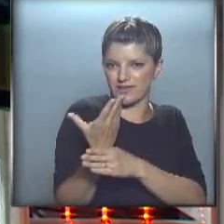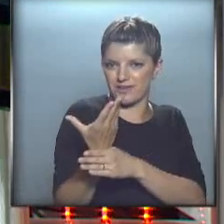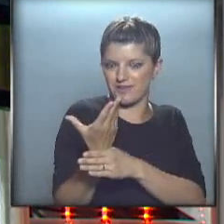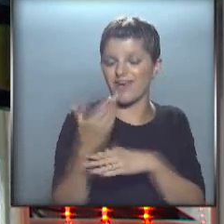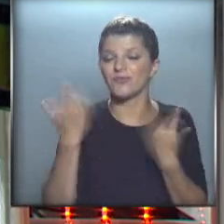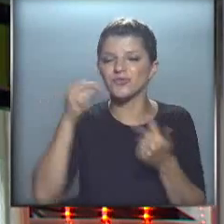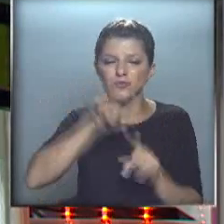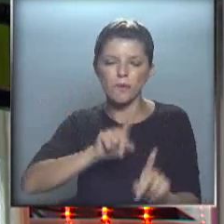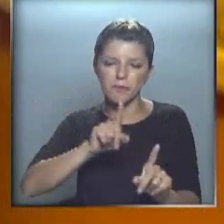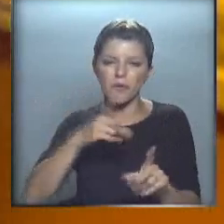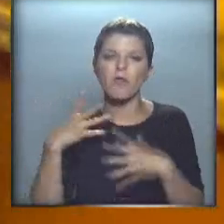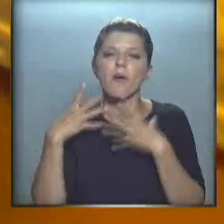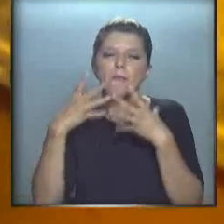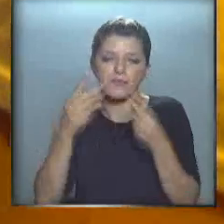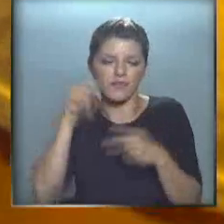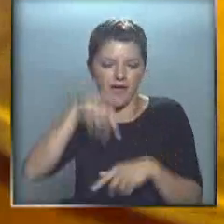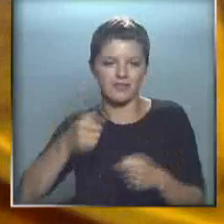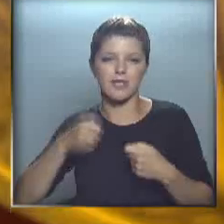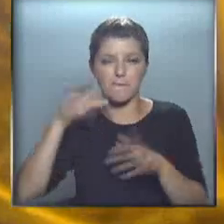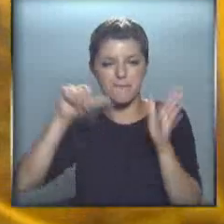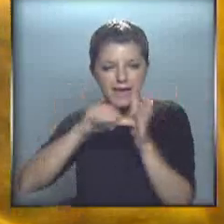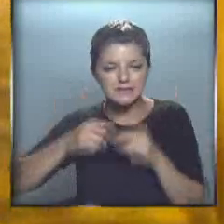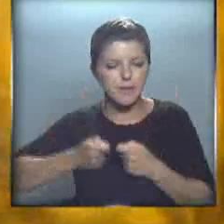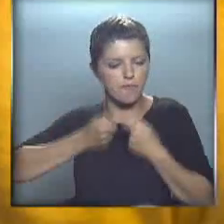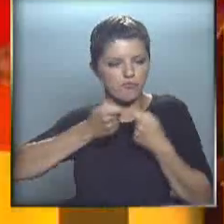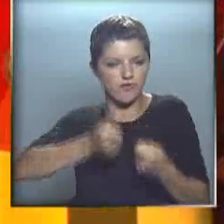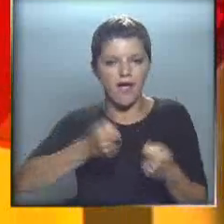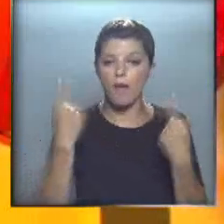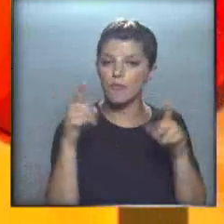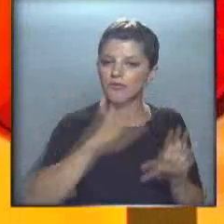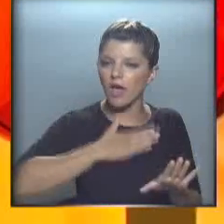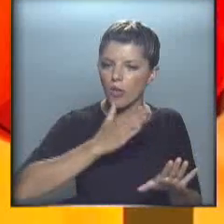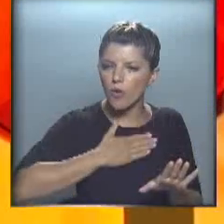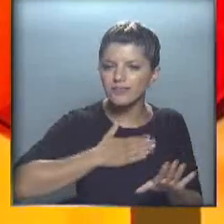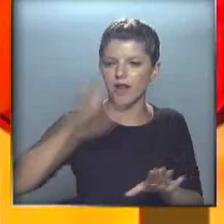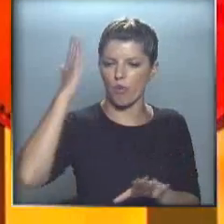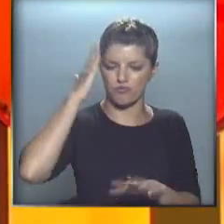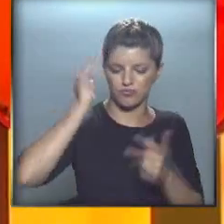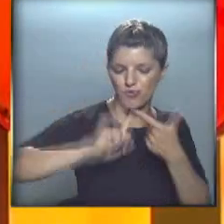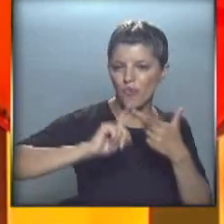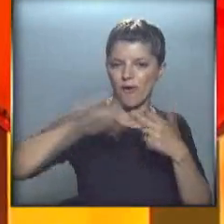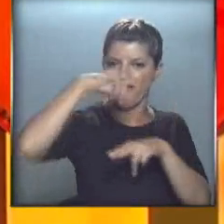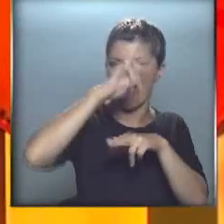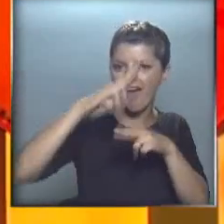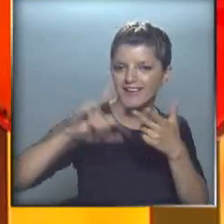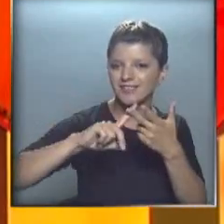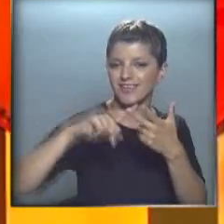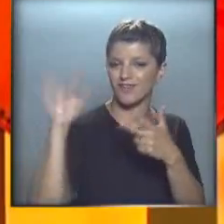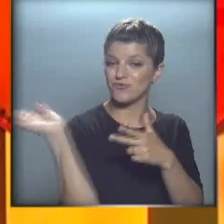nuestra tierra, amar nuestra Argentina, amar nuestras costumbres, amar nuestra música, nuestra cultura, nuestro arte. Y